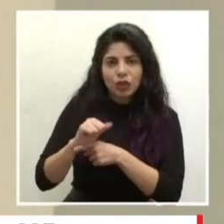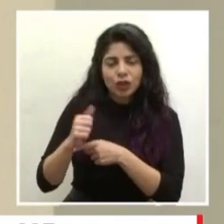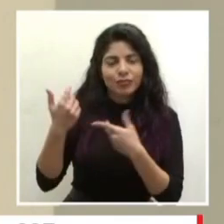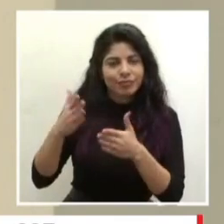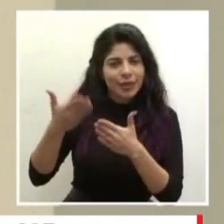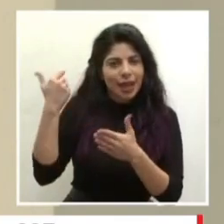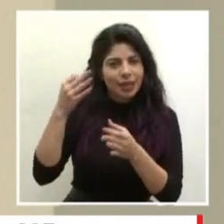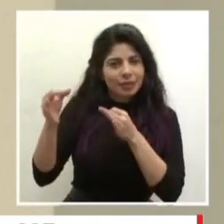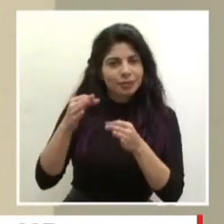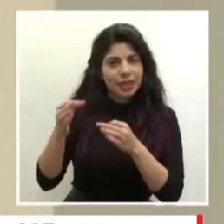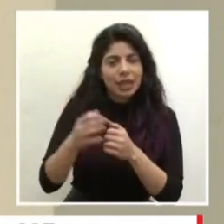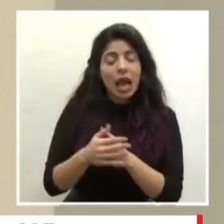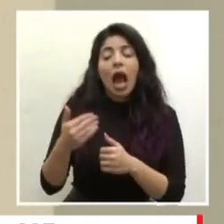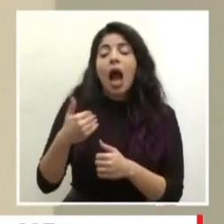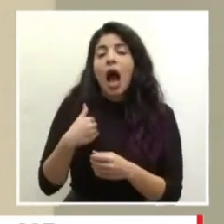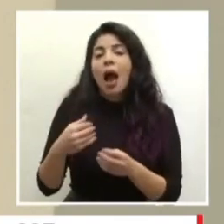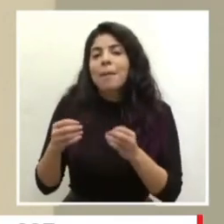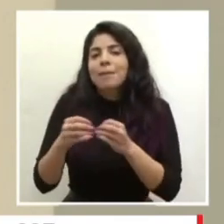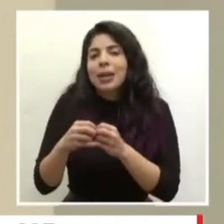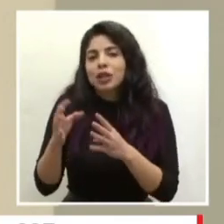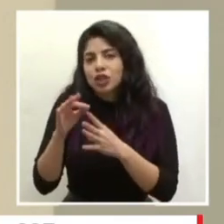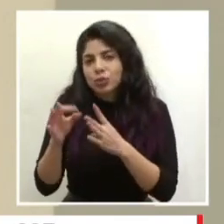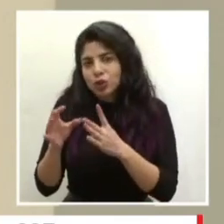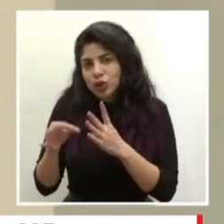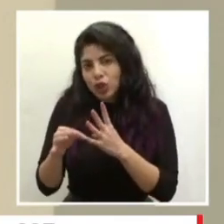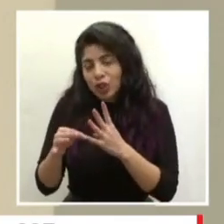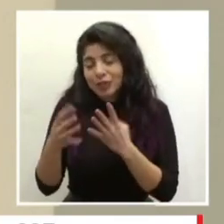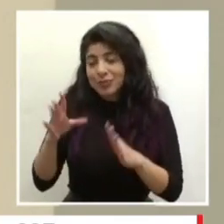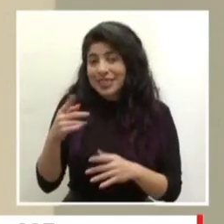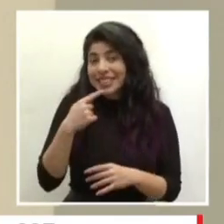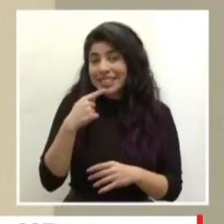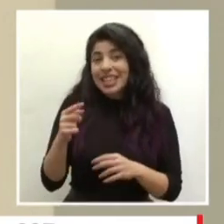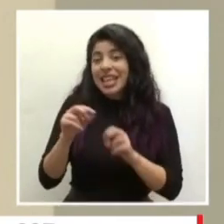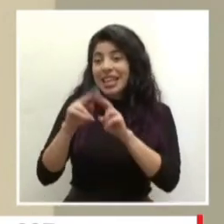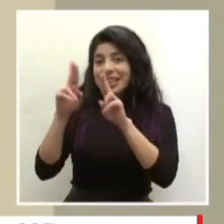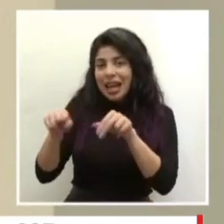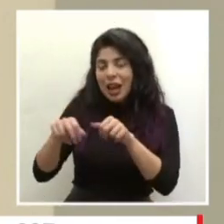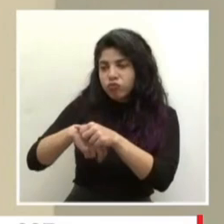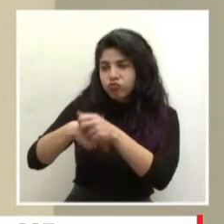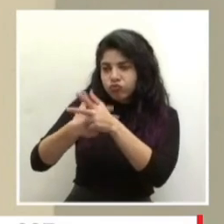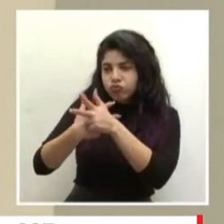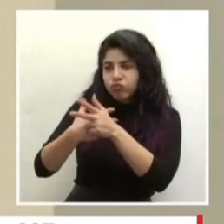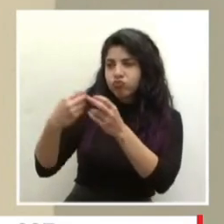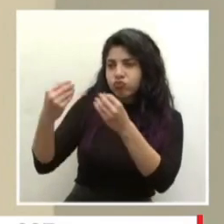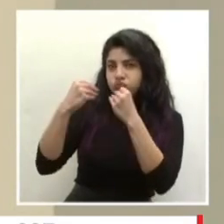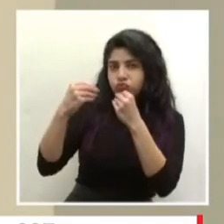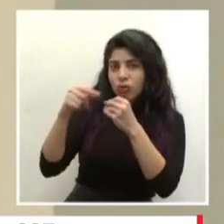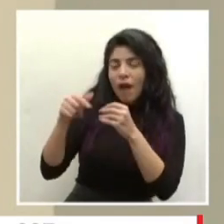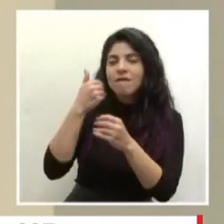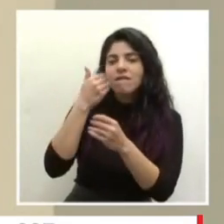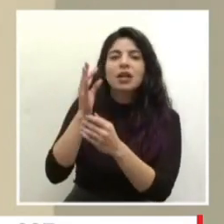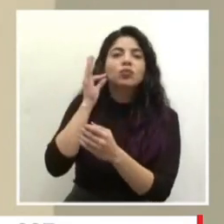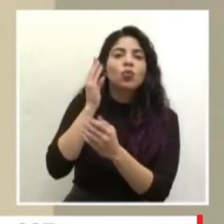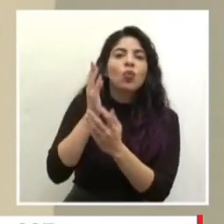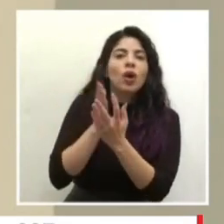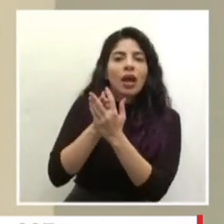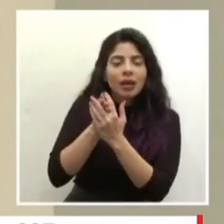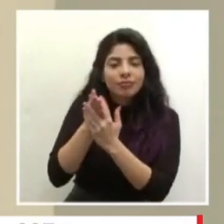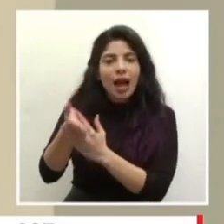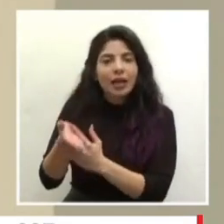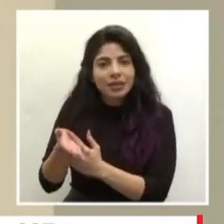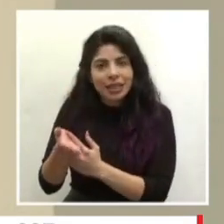indicado. Tenemos opciones que son, como ya hemos dicho, virtuales y que podrían facilitar el acceso a las mujeres para que